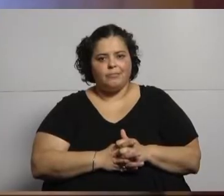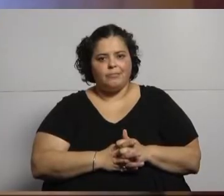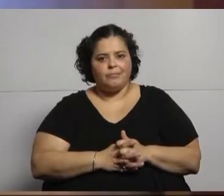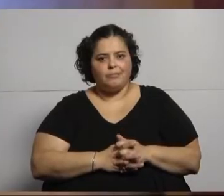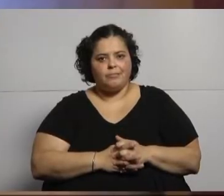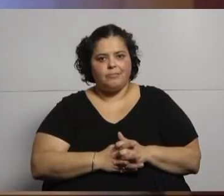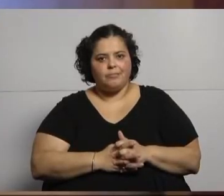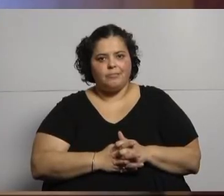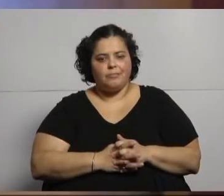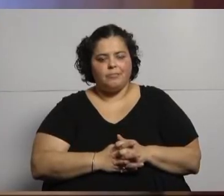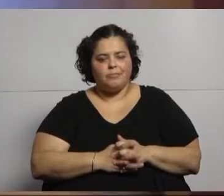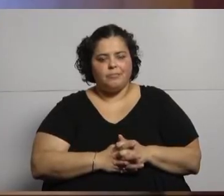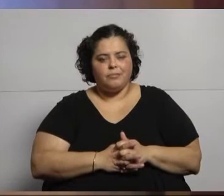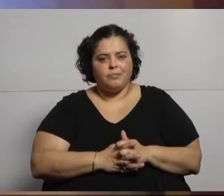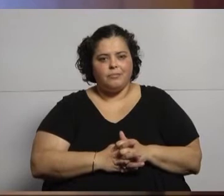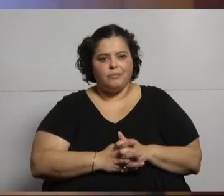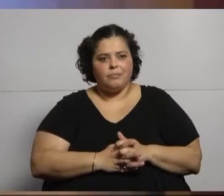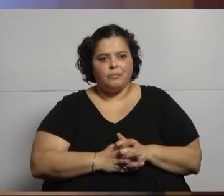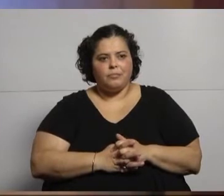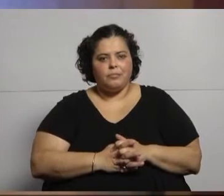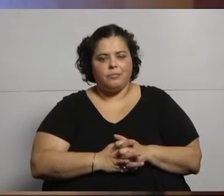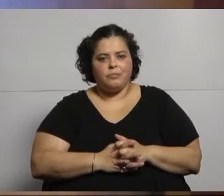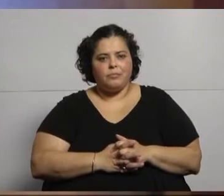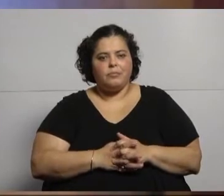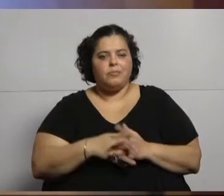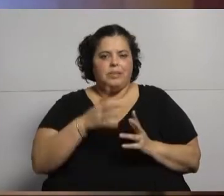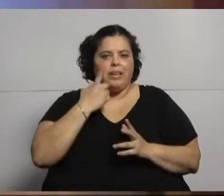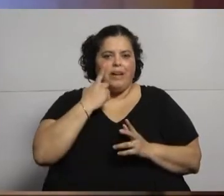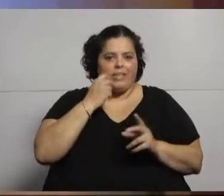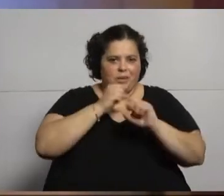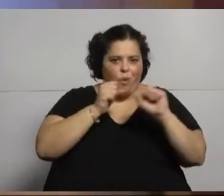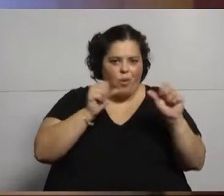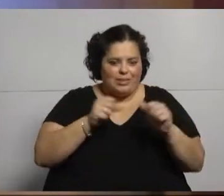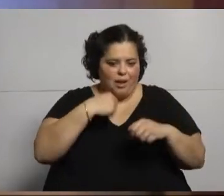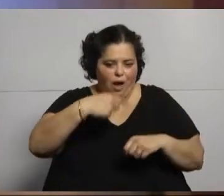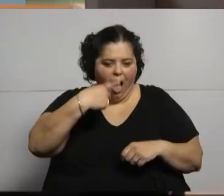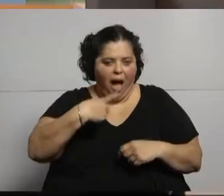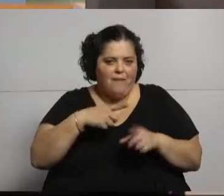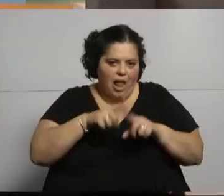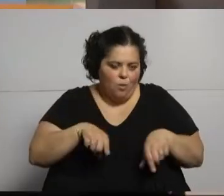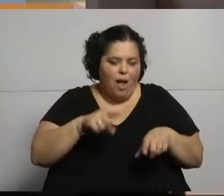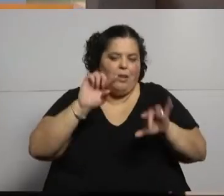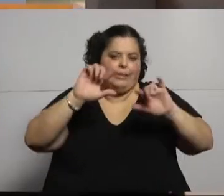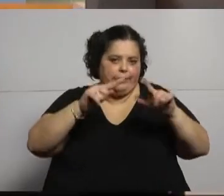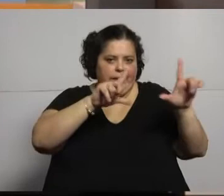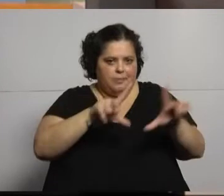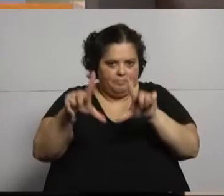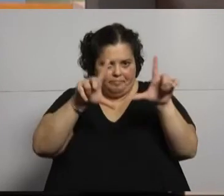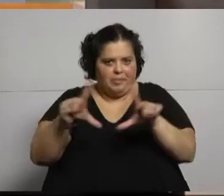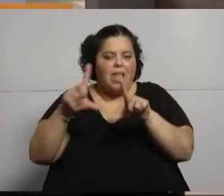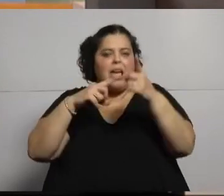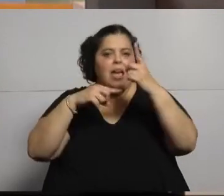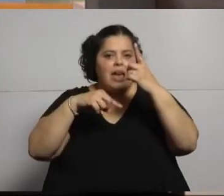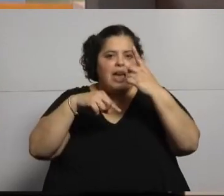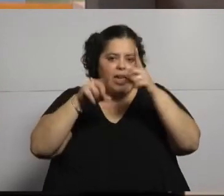nada. No pasa nada. Podemos después ir compartiéndolo de manera en la página